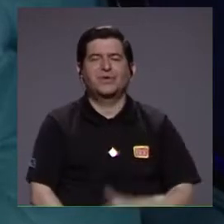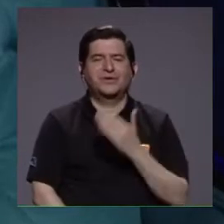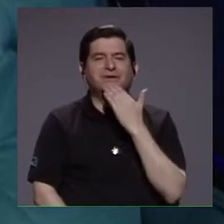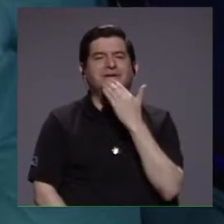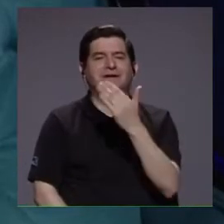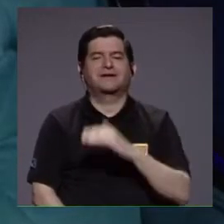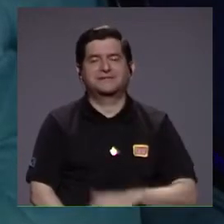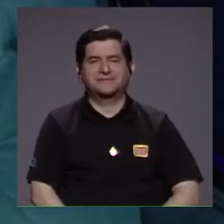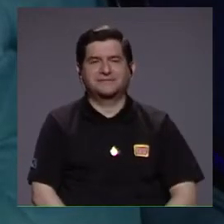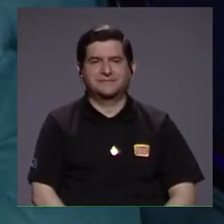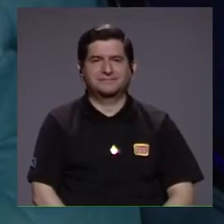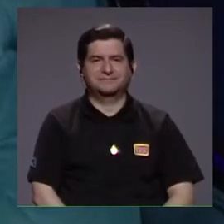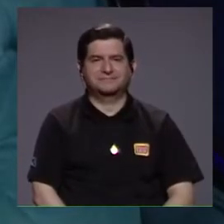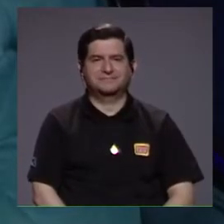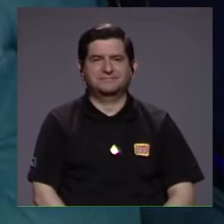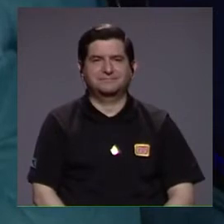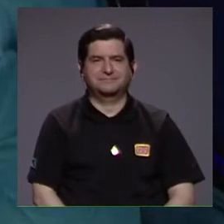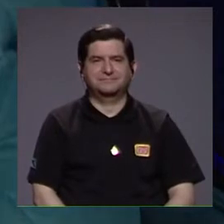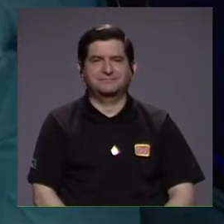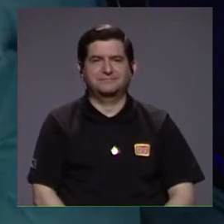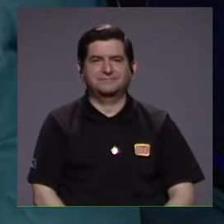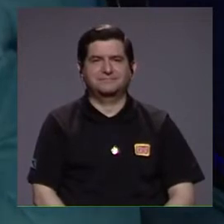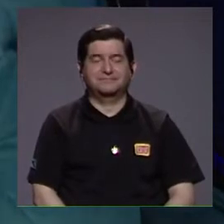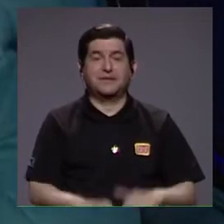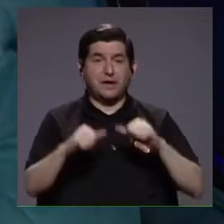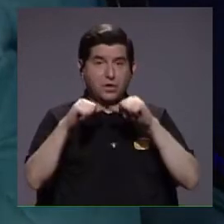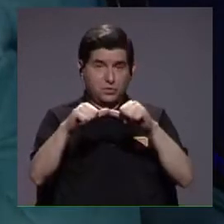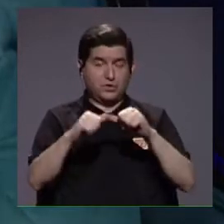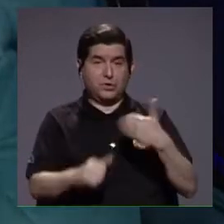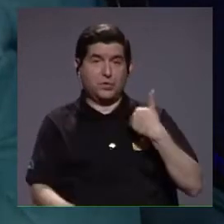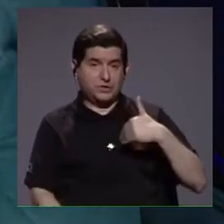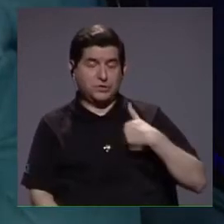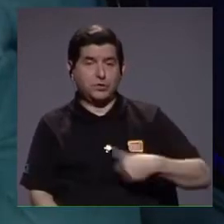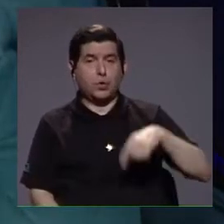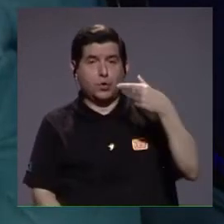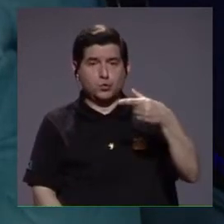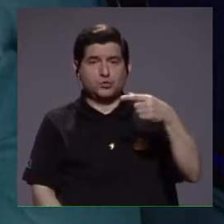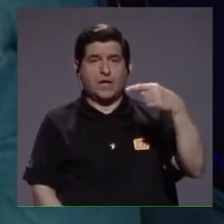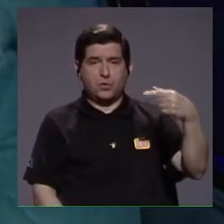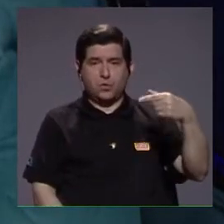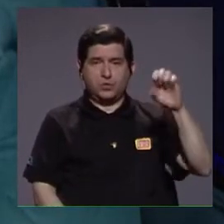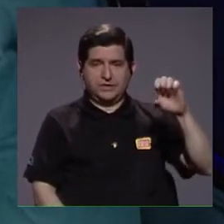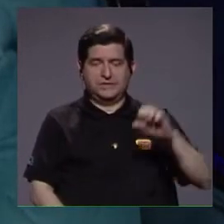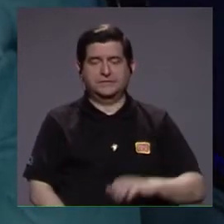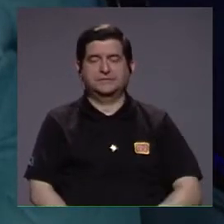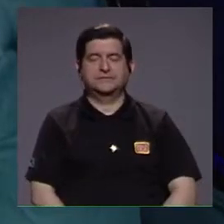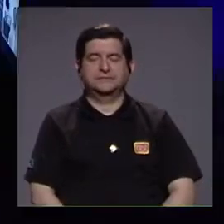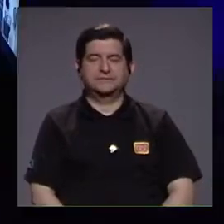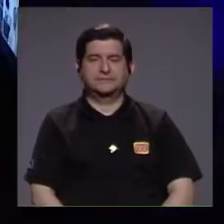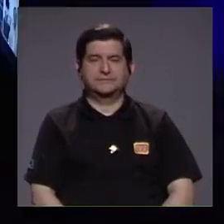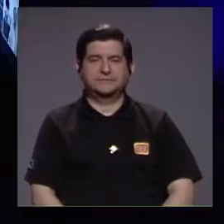padres y madres. Muchas gracias. Gracias. Continuamos con el señor Gustavo Gutiérrez.